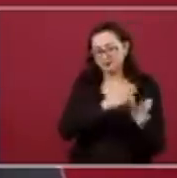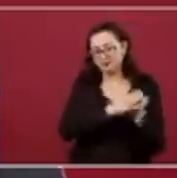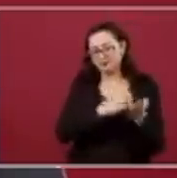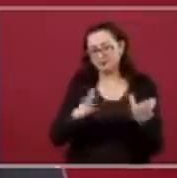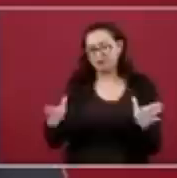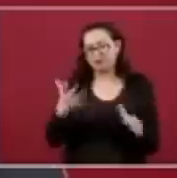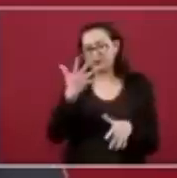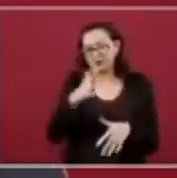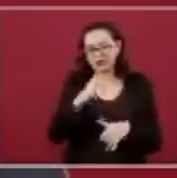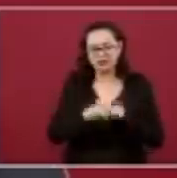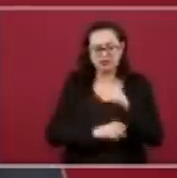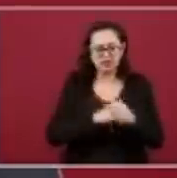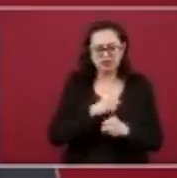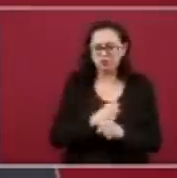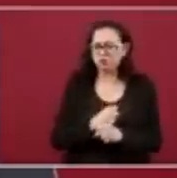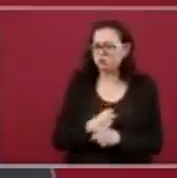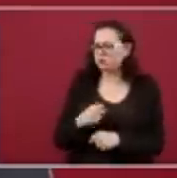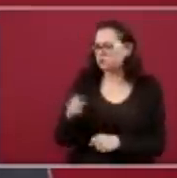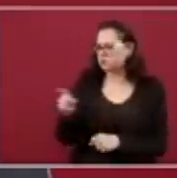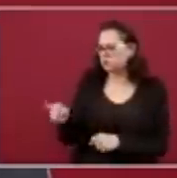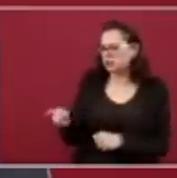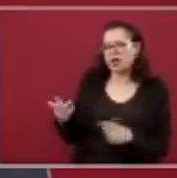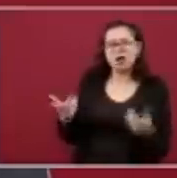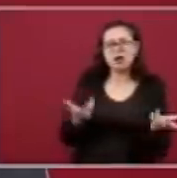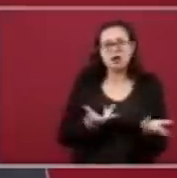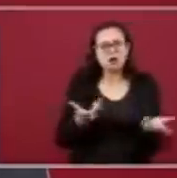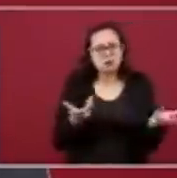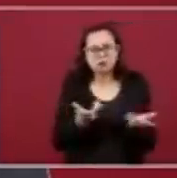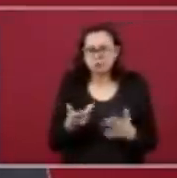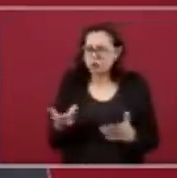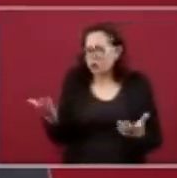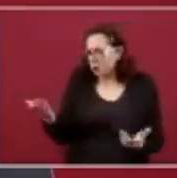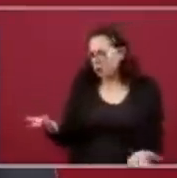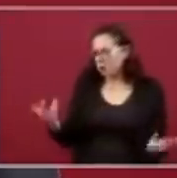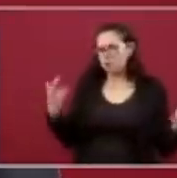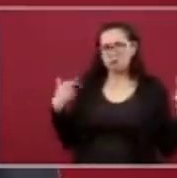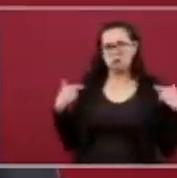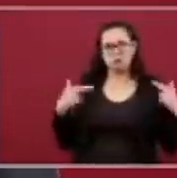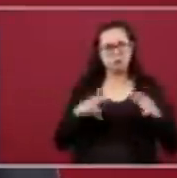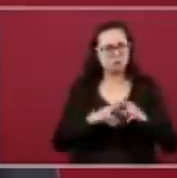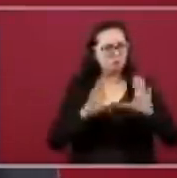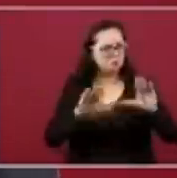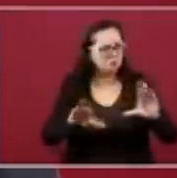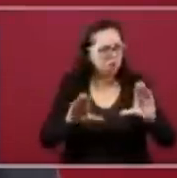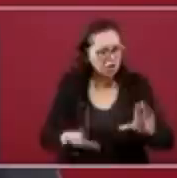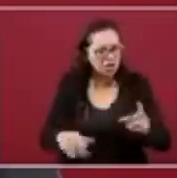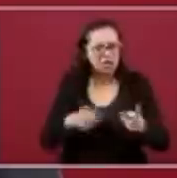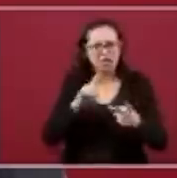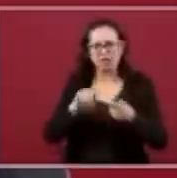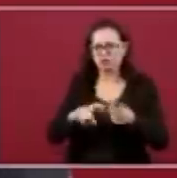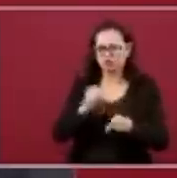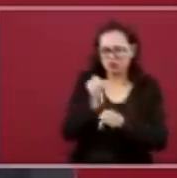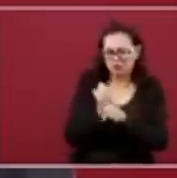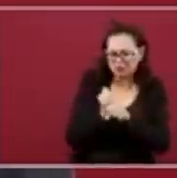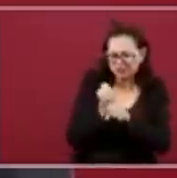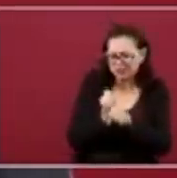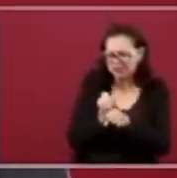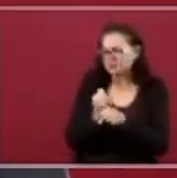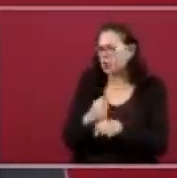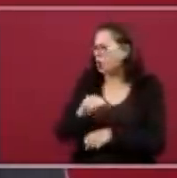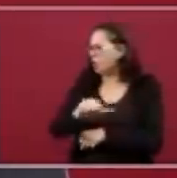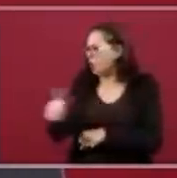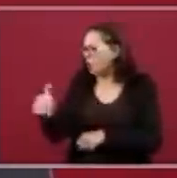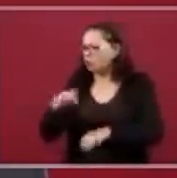Pueden dedicarse a la docencia, a la investigación, a otras actividades, pero